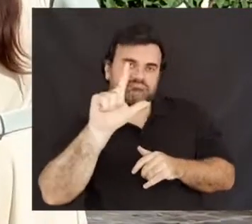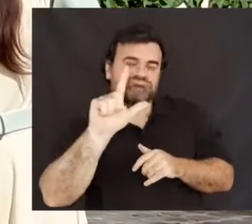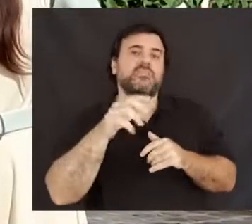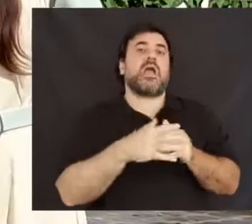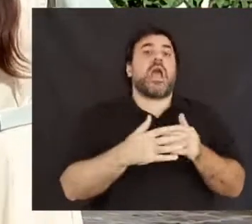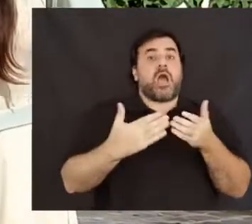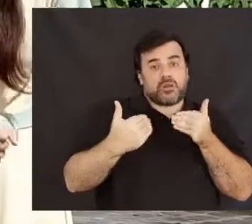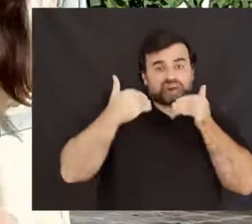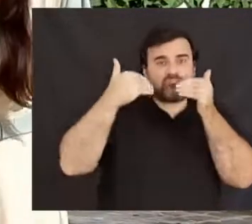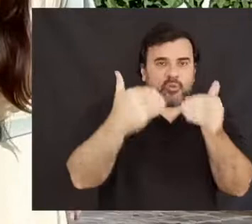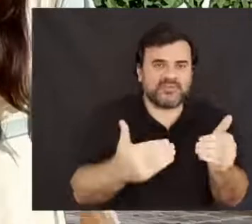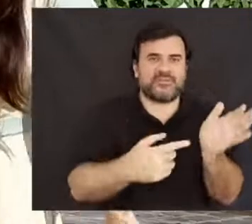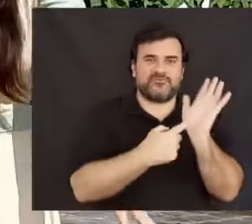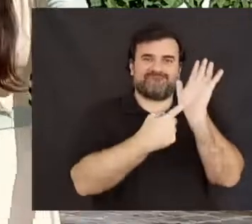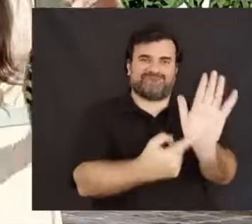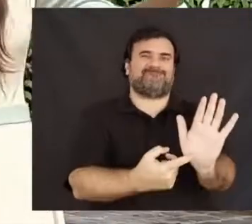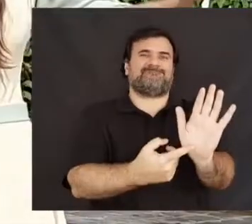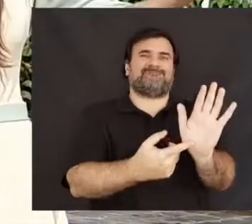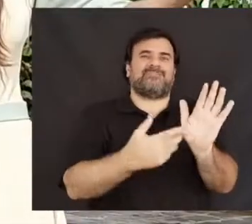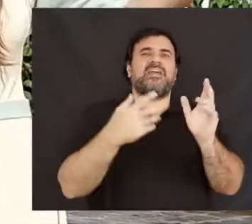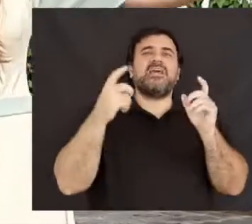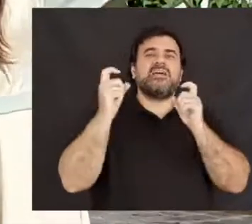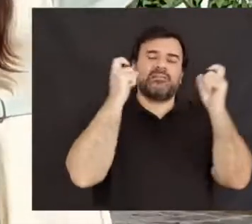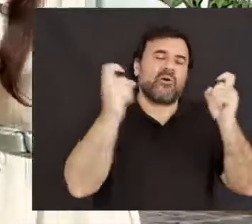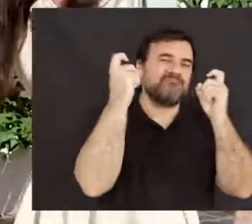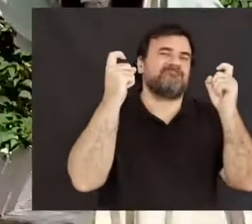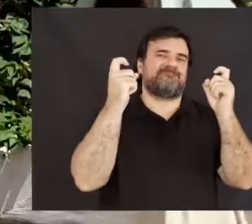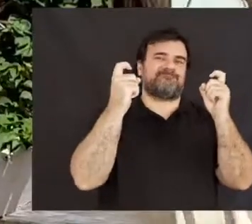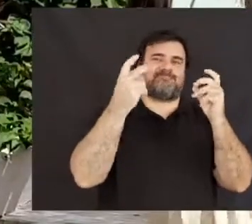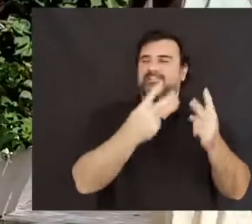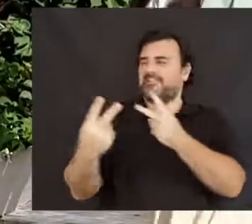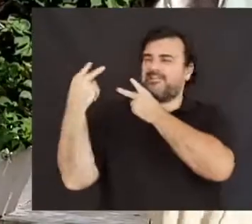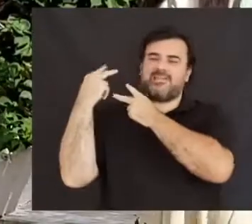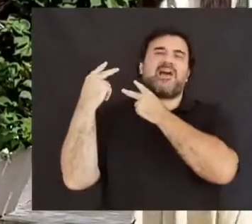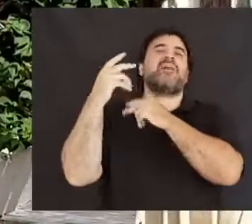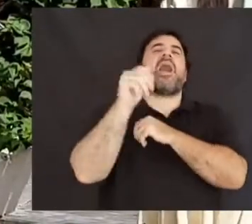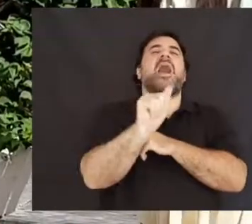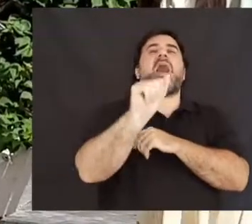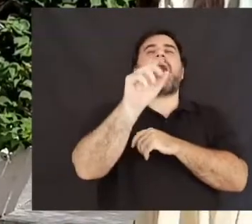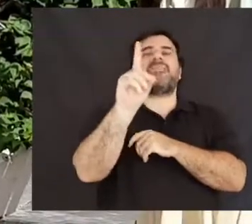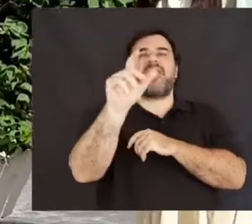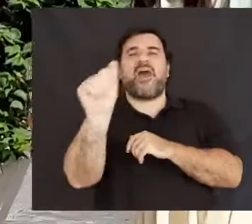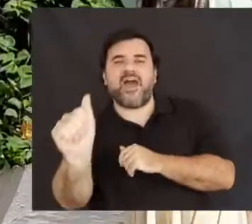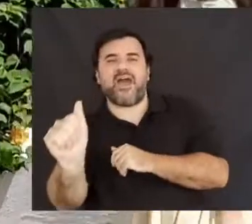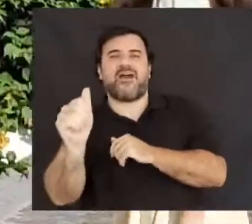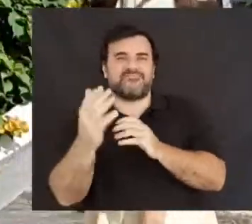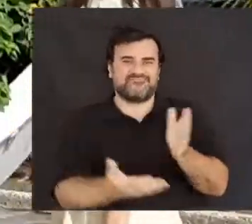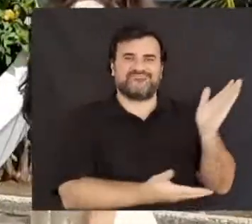preámbulos, comencemos con esta gran conmemoración a Abelardo Díaz Alfaro.